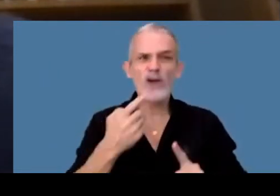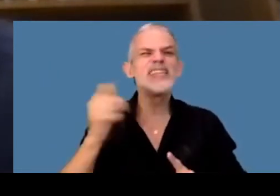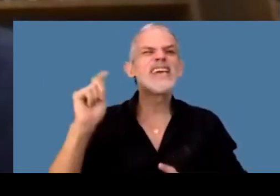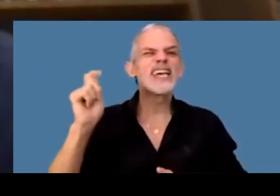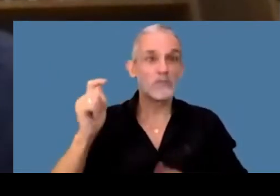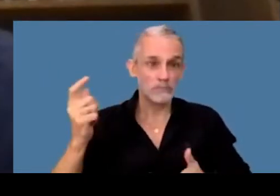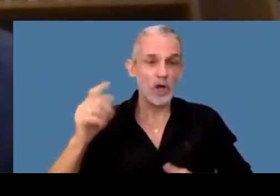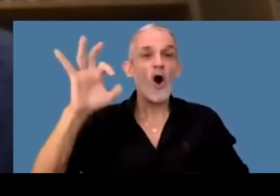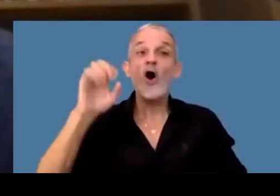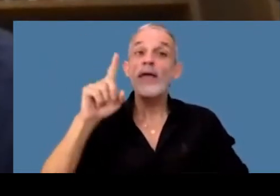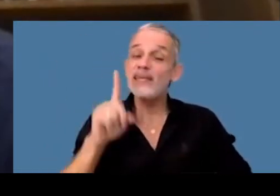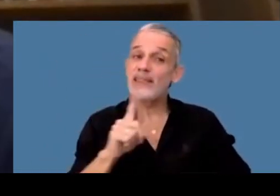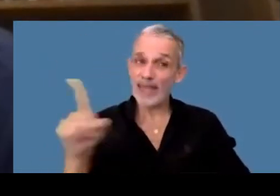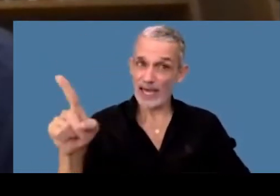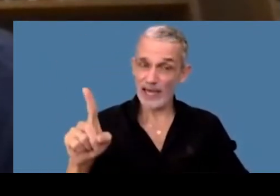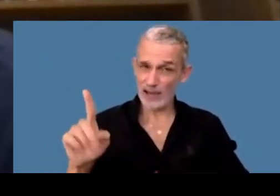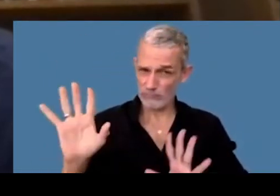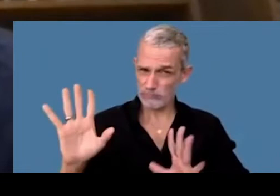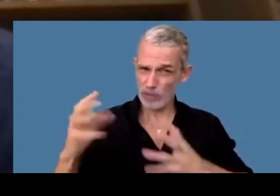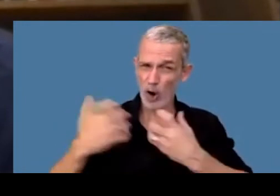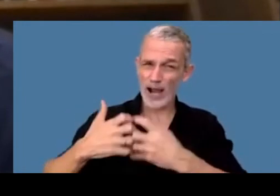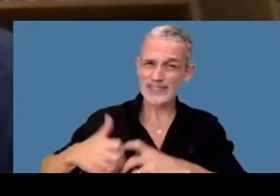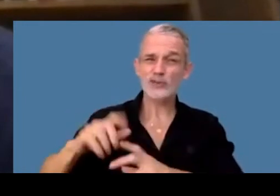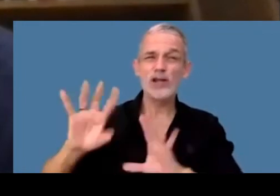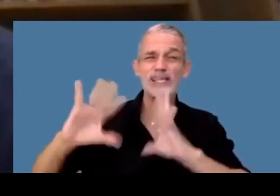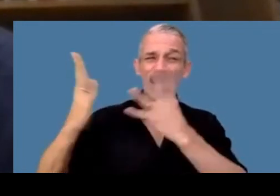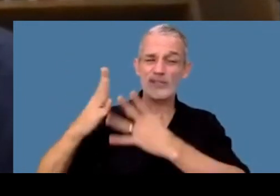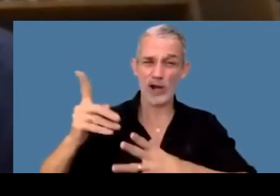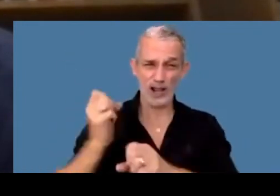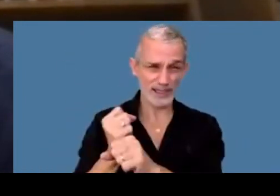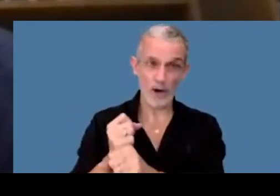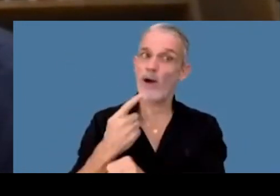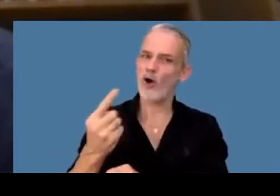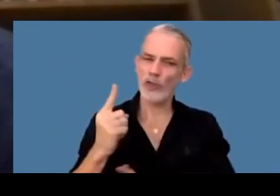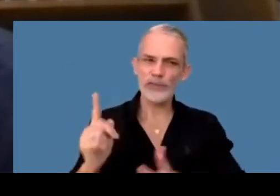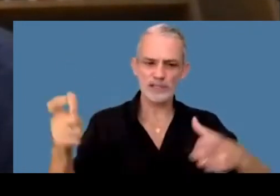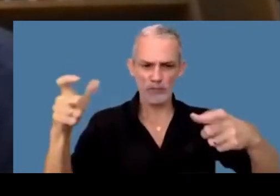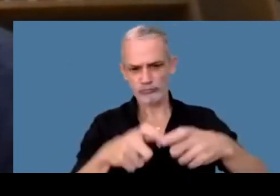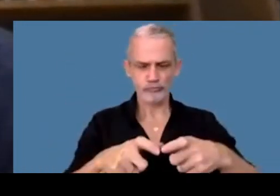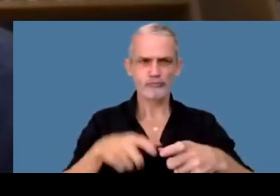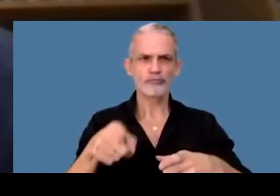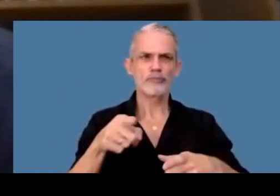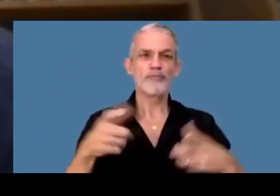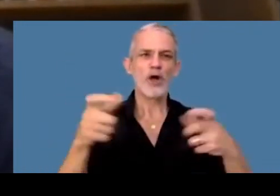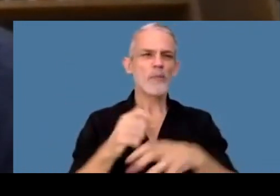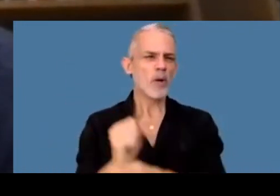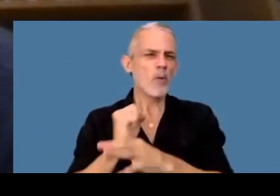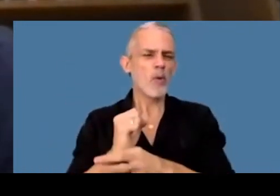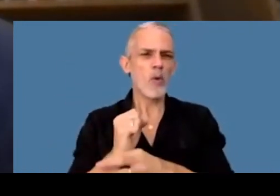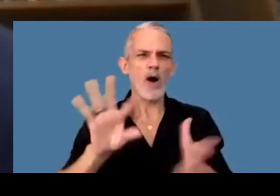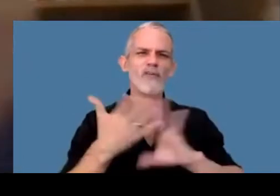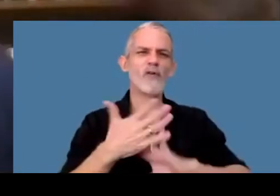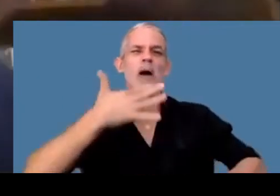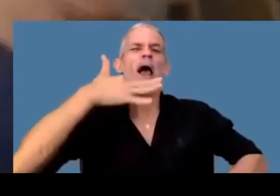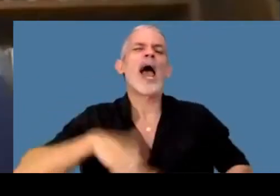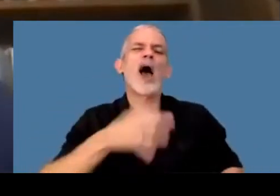OIT. El órgano de dirección de la OIT ha dicho que el comité de expertos no tiene facultad de interpretación.